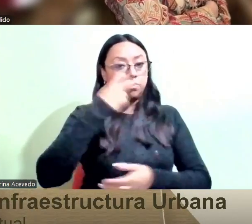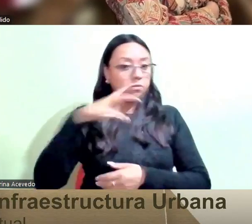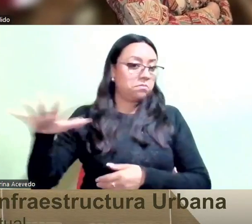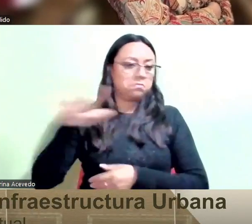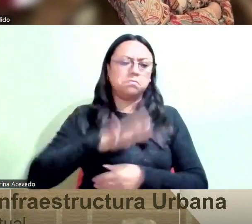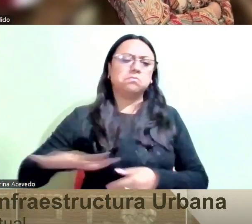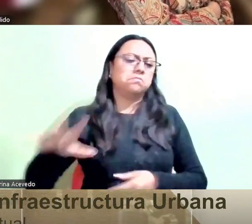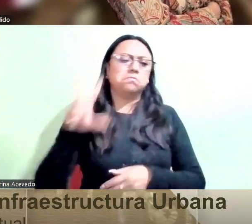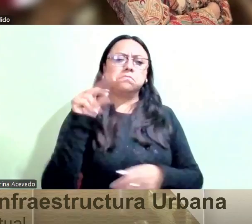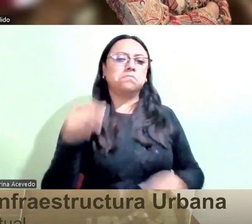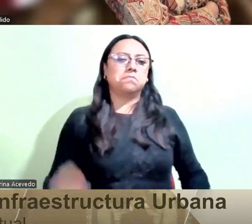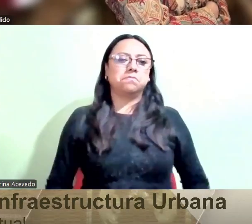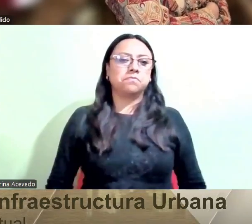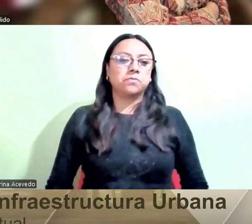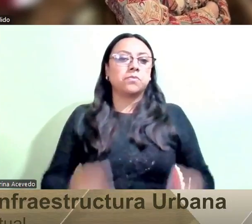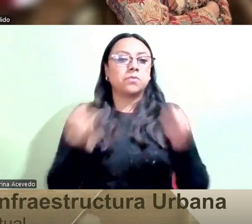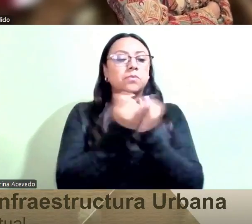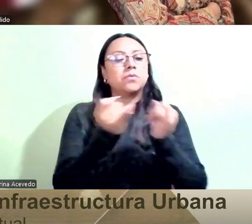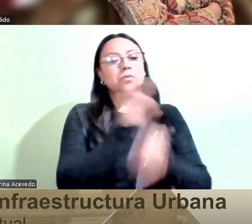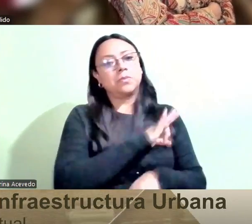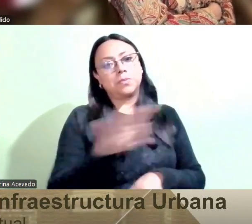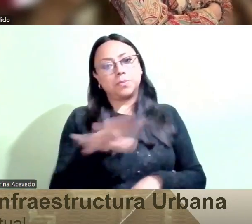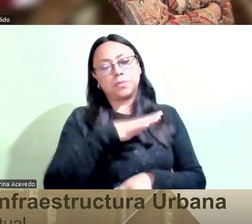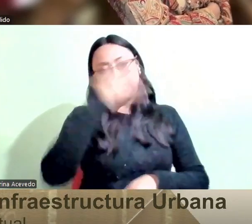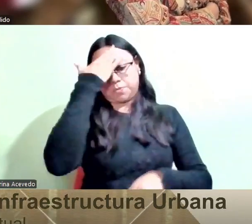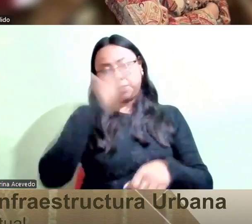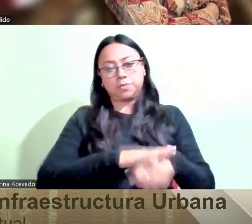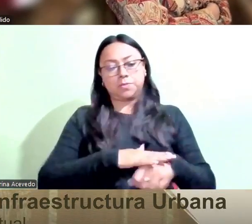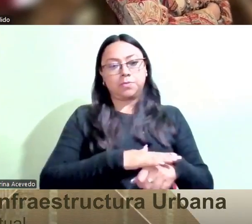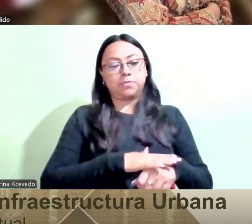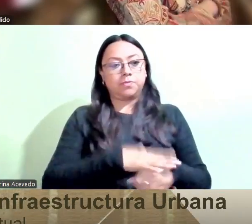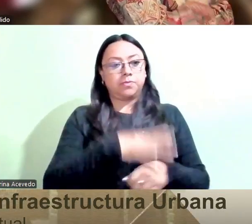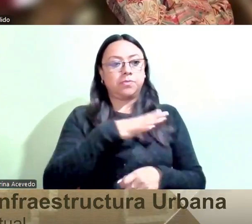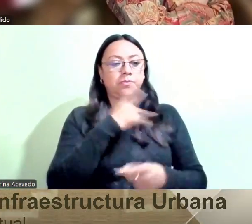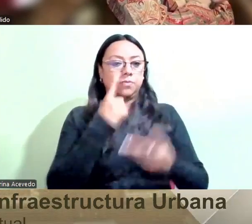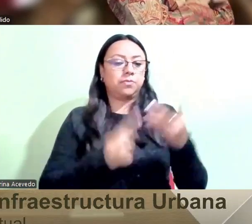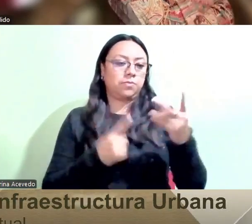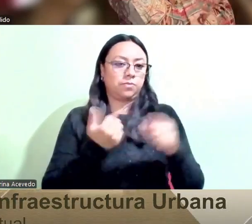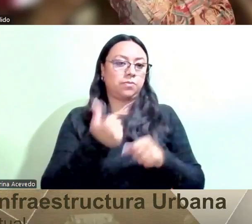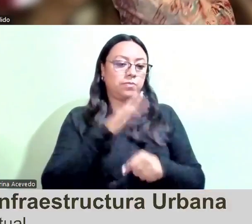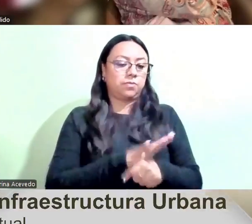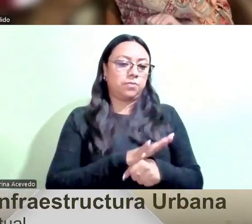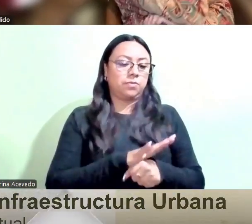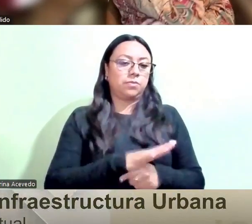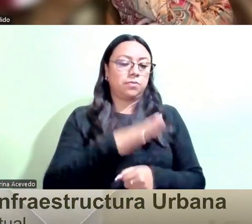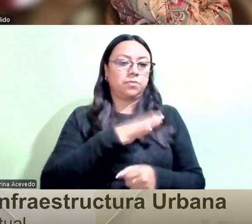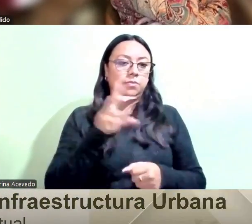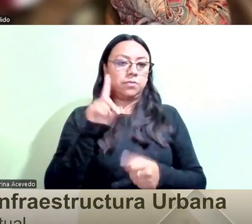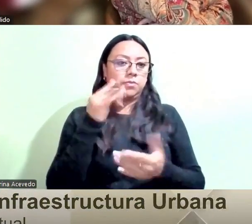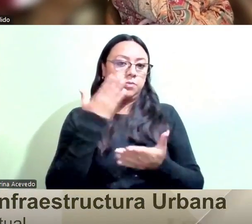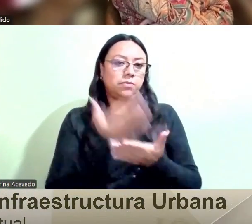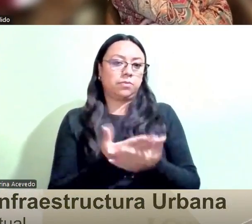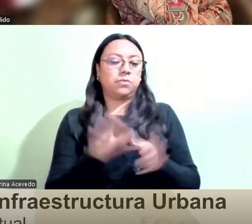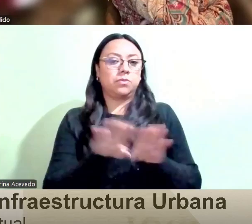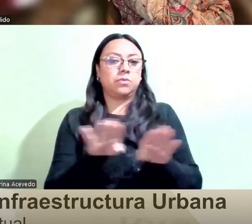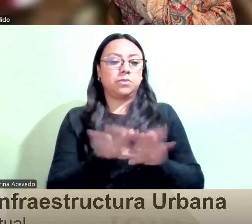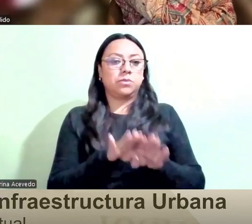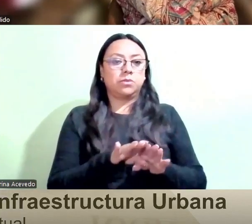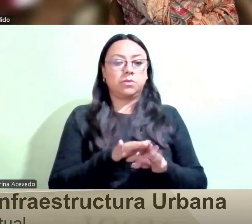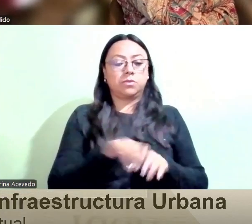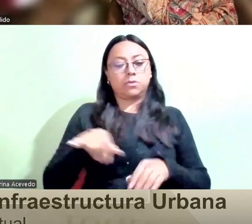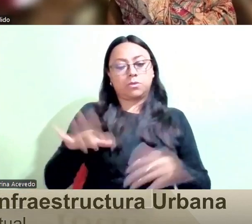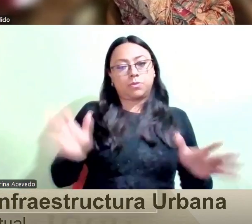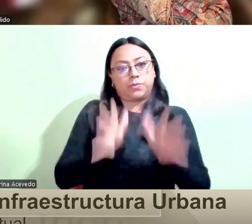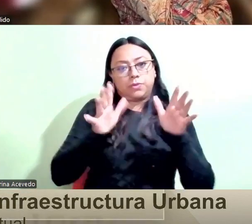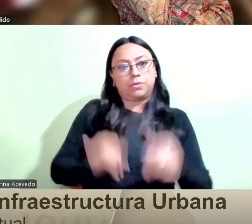localiza. Además, es necesario tener en cuenta el hecho de que uno de los objetivos de la iniciativa que se dictamina descansa en promover los intereses